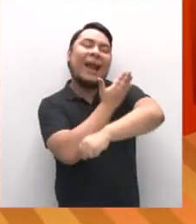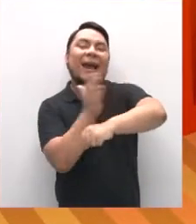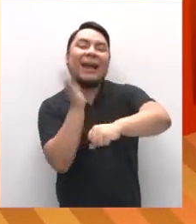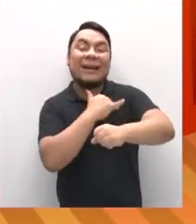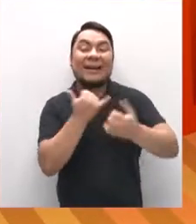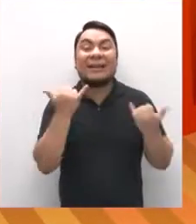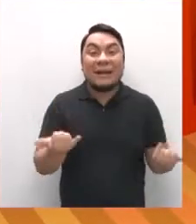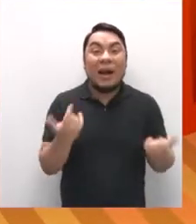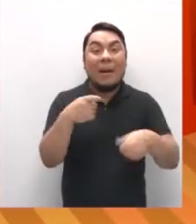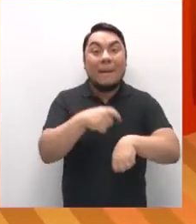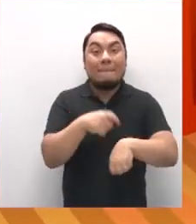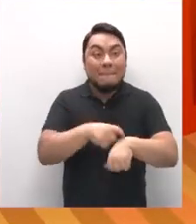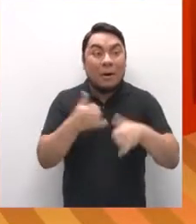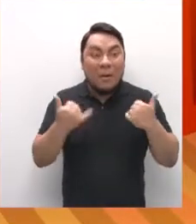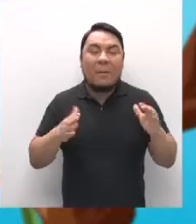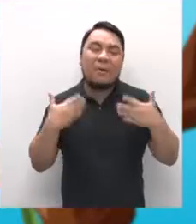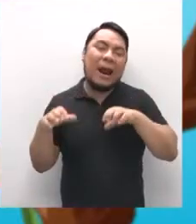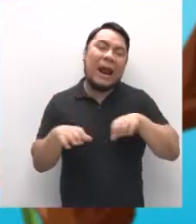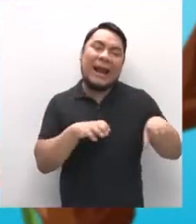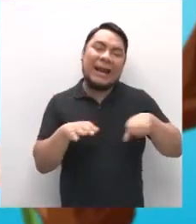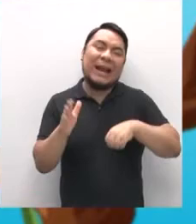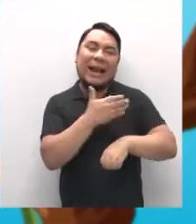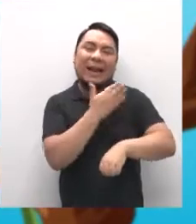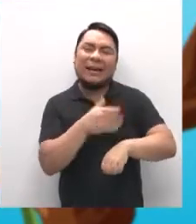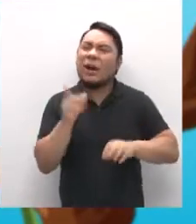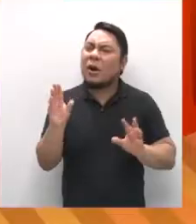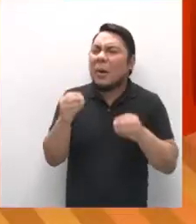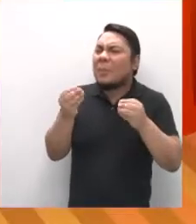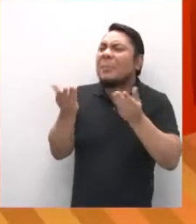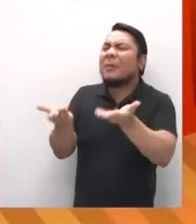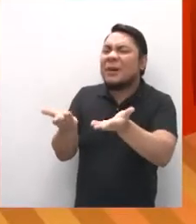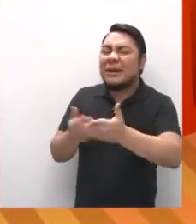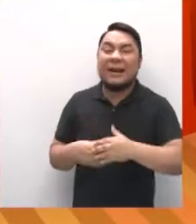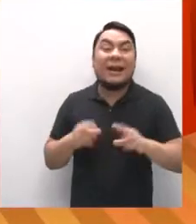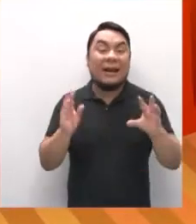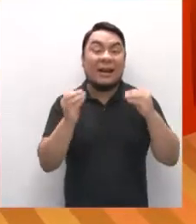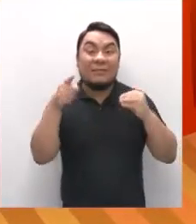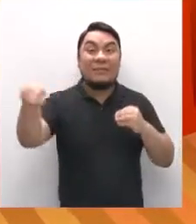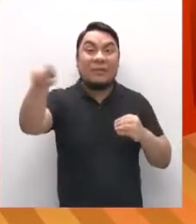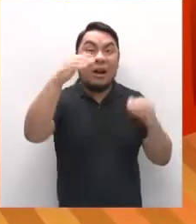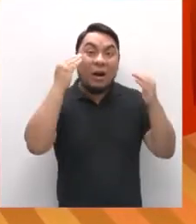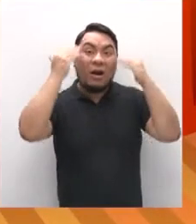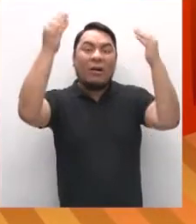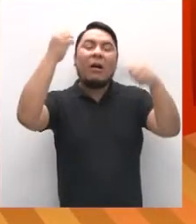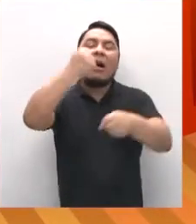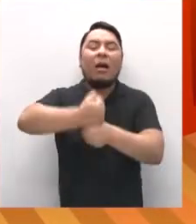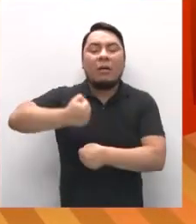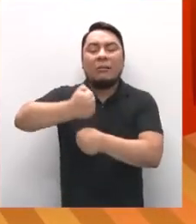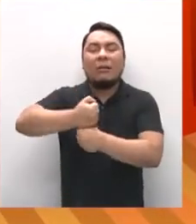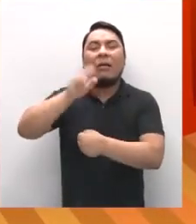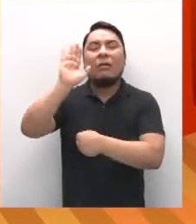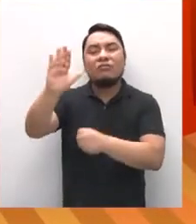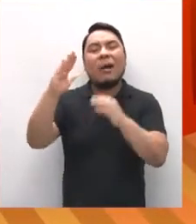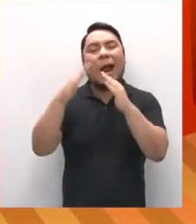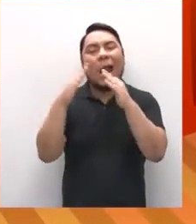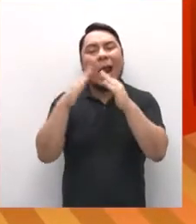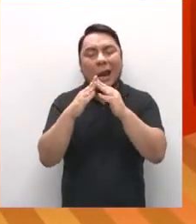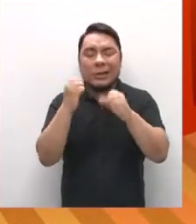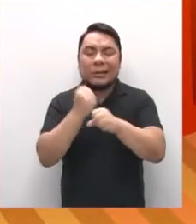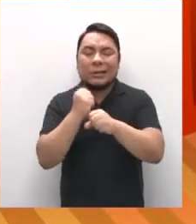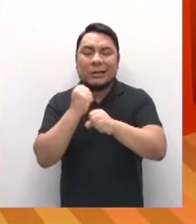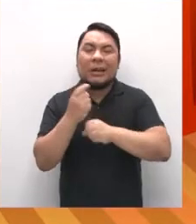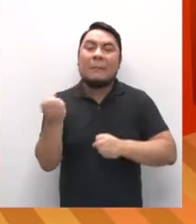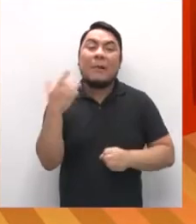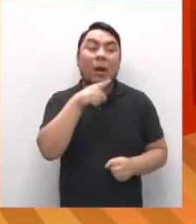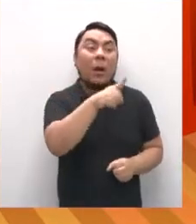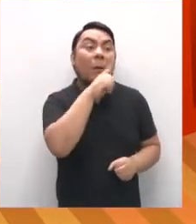único momento en que puedo hacerlo. ¿Y eso por qué? Es que como los adultos están trabajando en casa, a veces me dicen que no